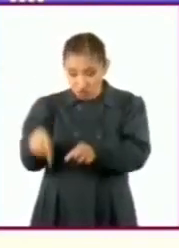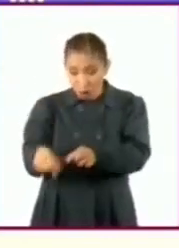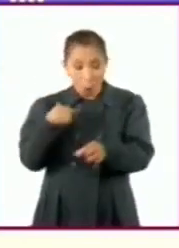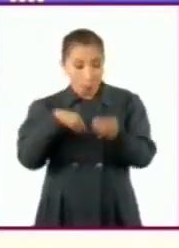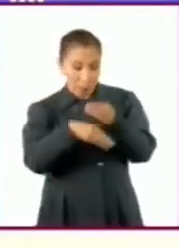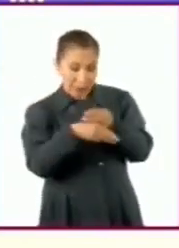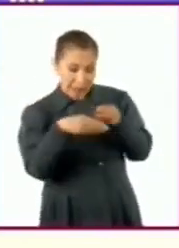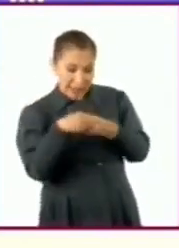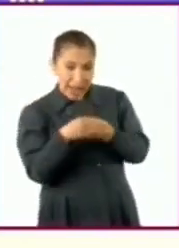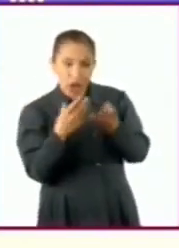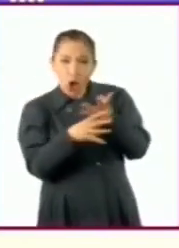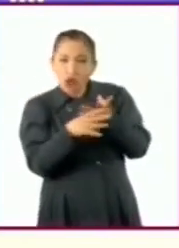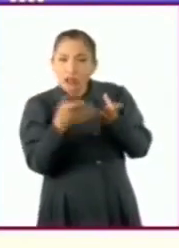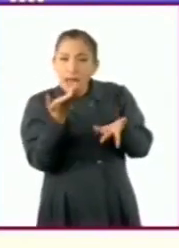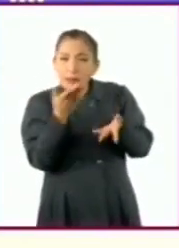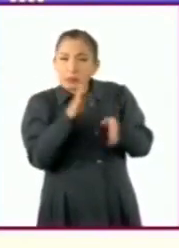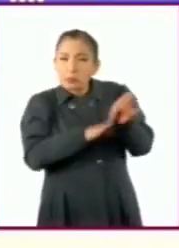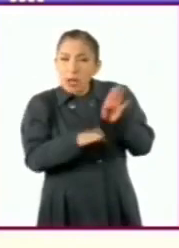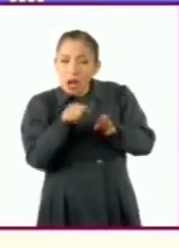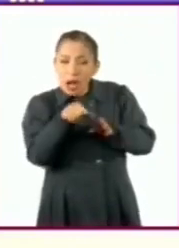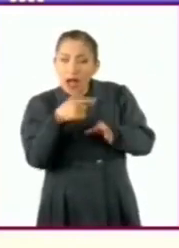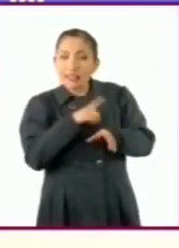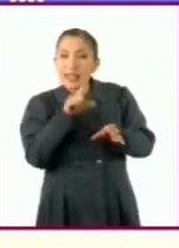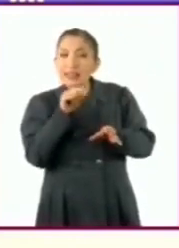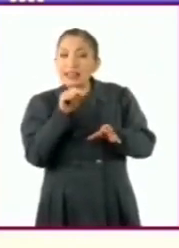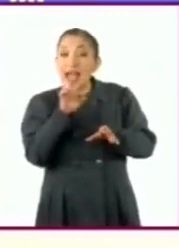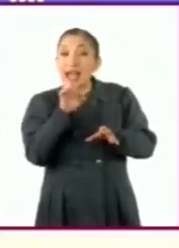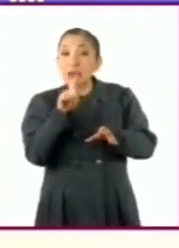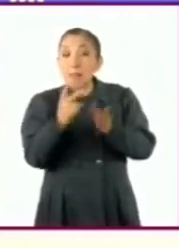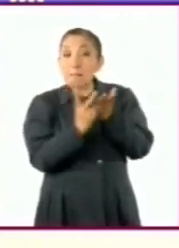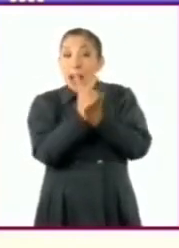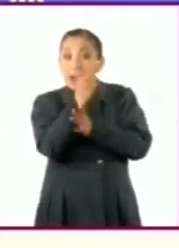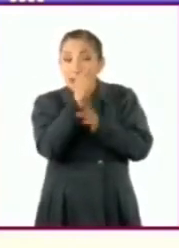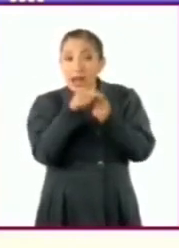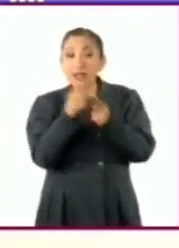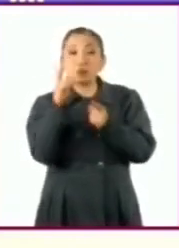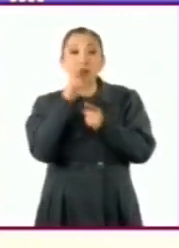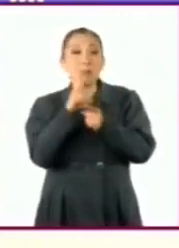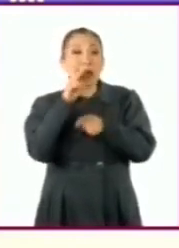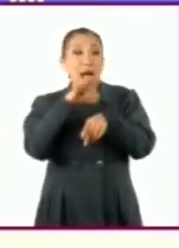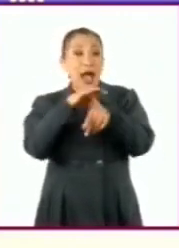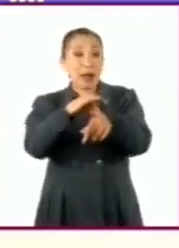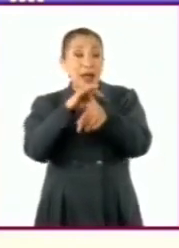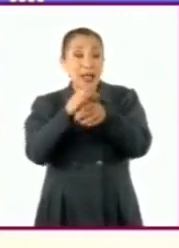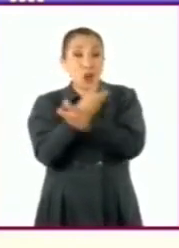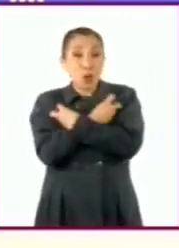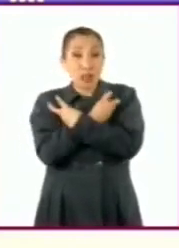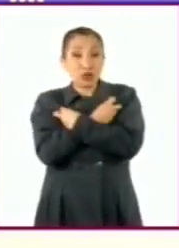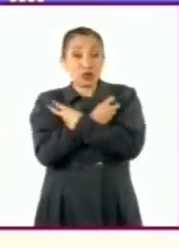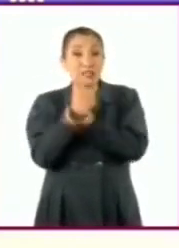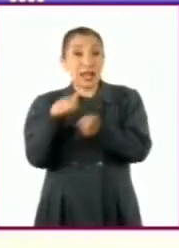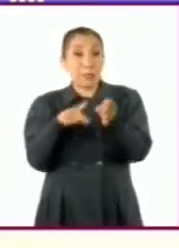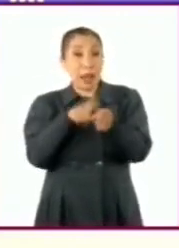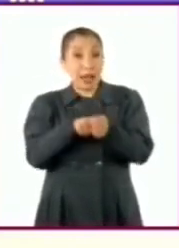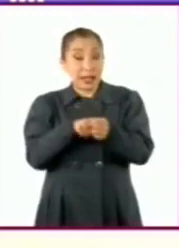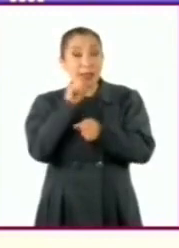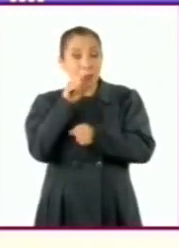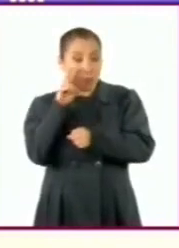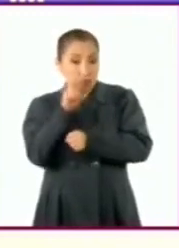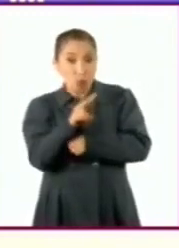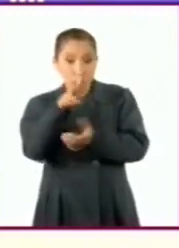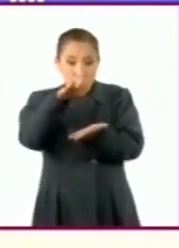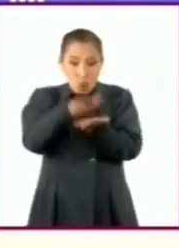humanos hay gonfoterios a lo menos en esta región de Sonora y los cazaron. Las excavaciones realizadas comenzaron desde 2007, a cargo de